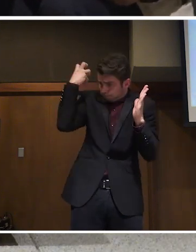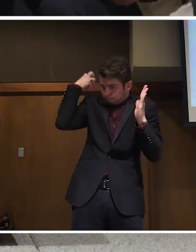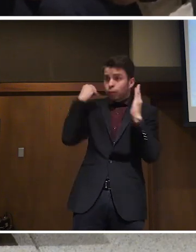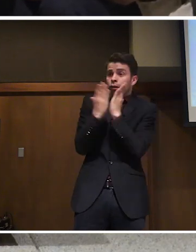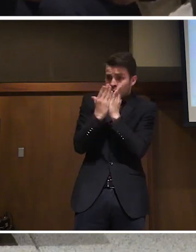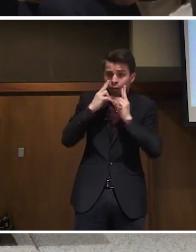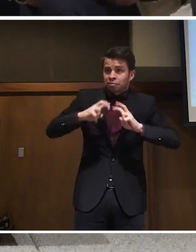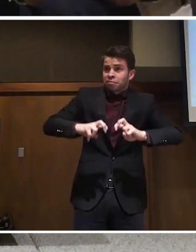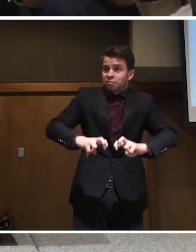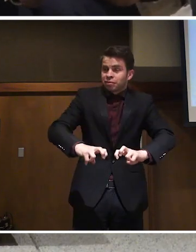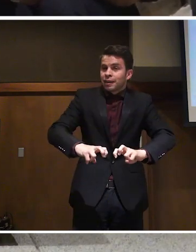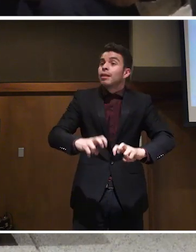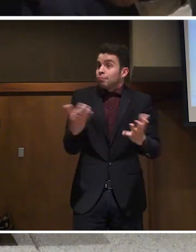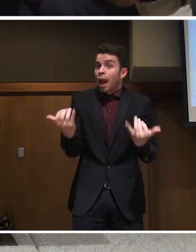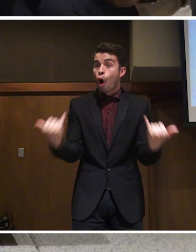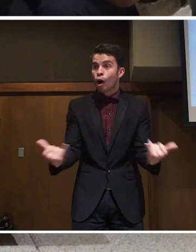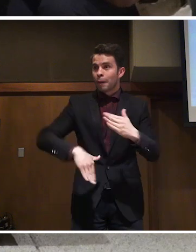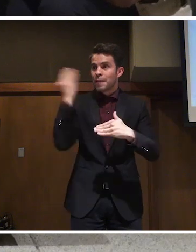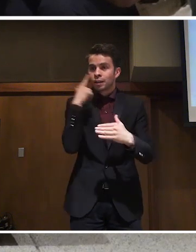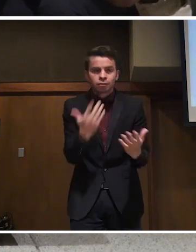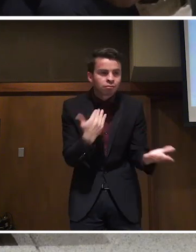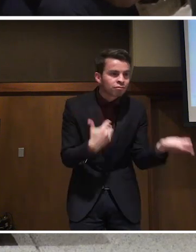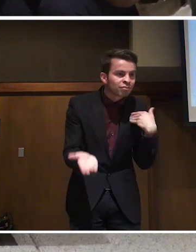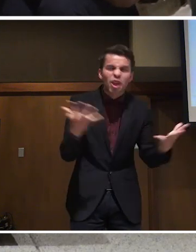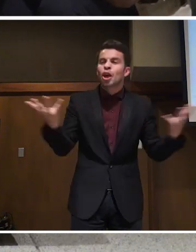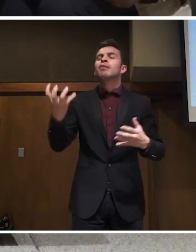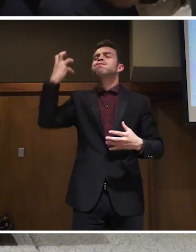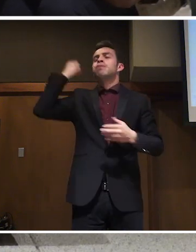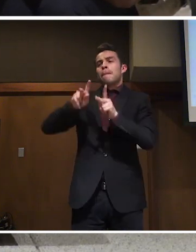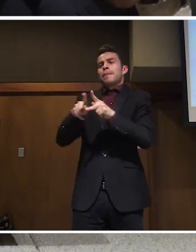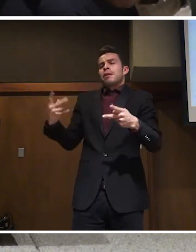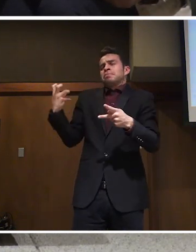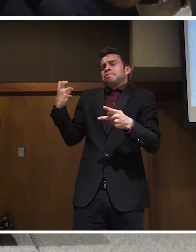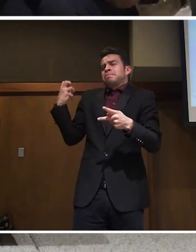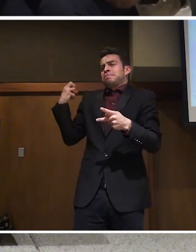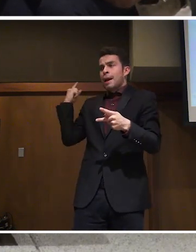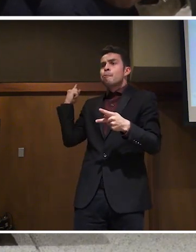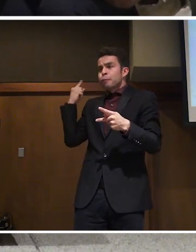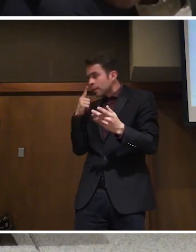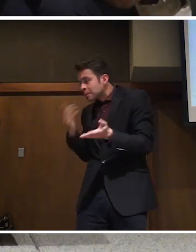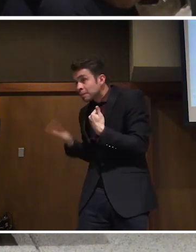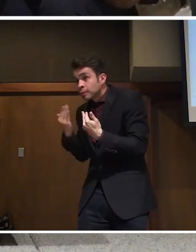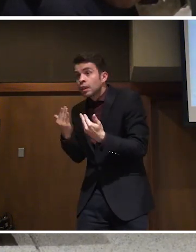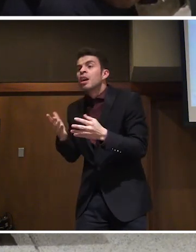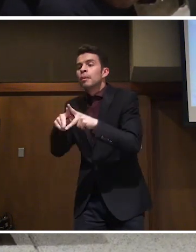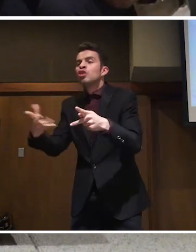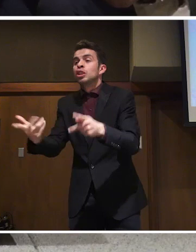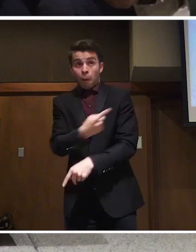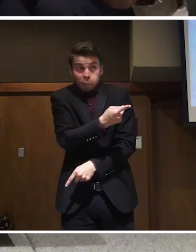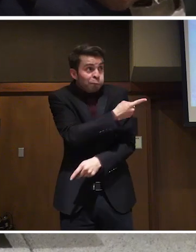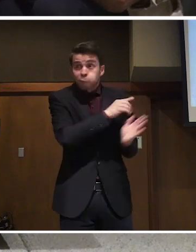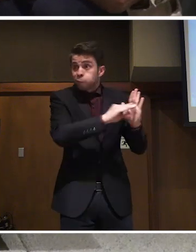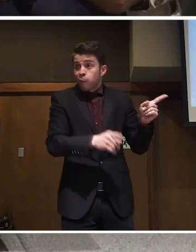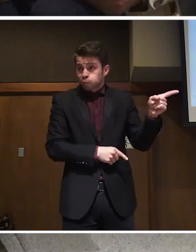y hay materiales que hay que empezar a buscar en la prensa de la época, pero esos periódicos están aquí en la Luis Ángel